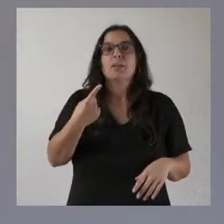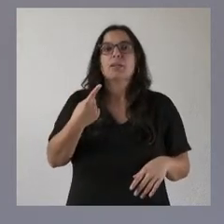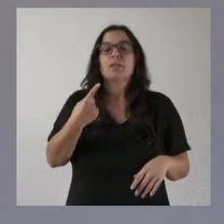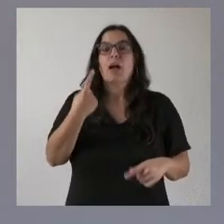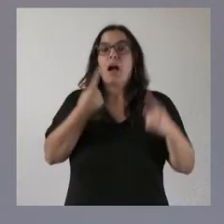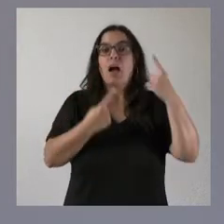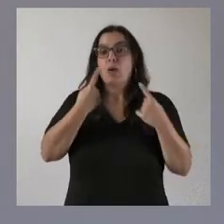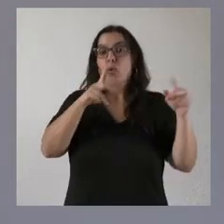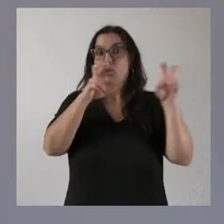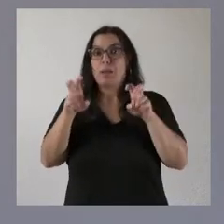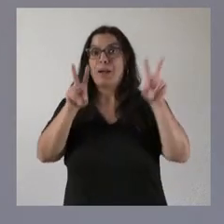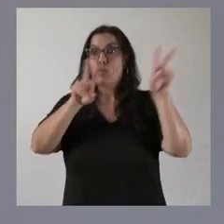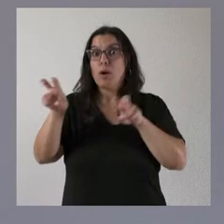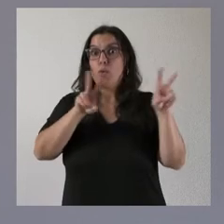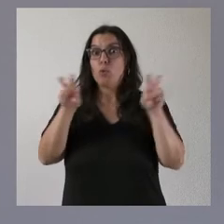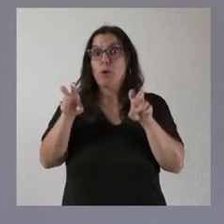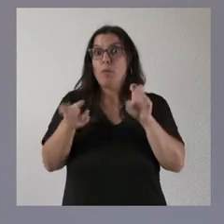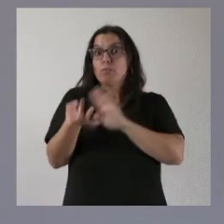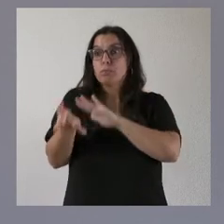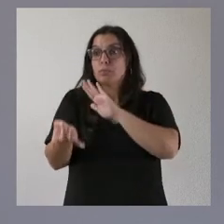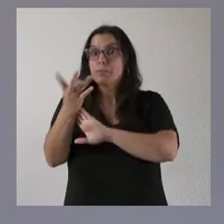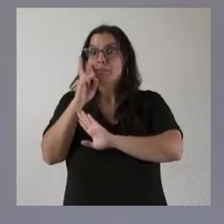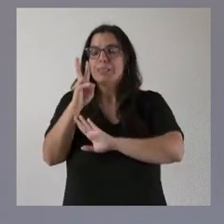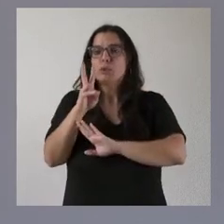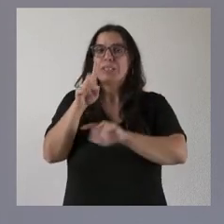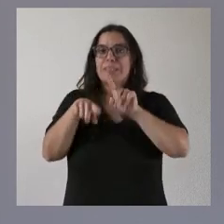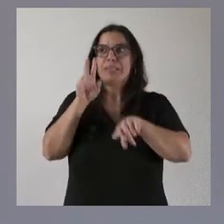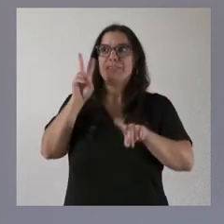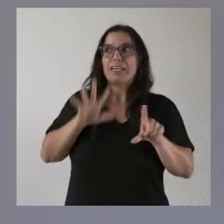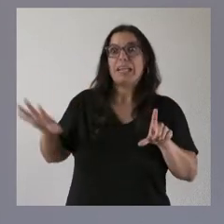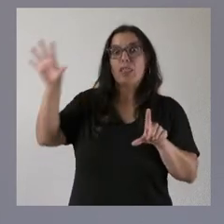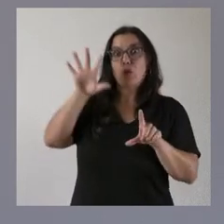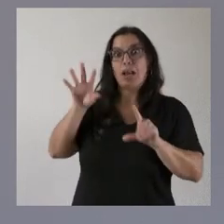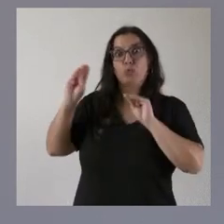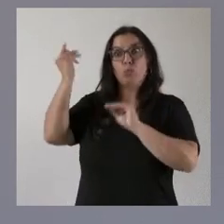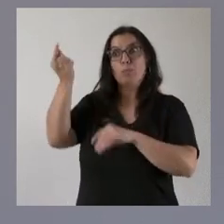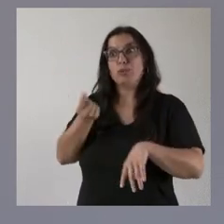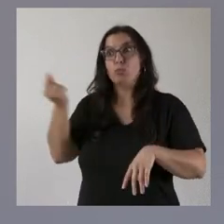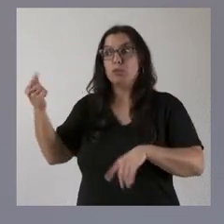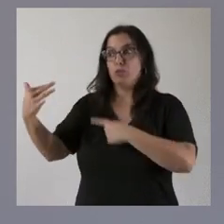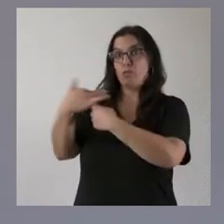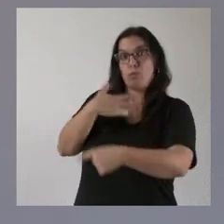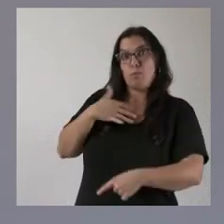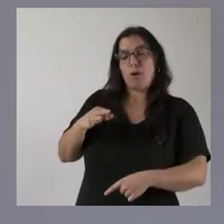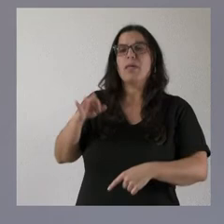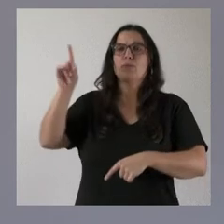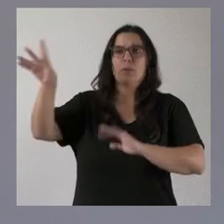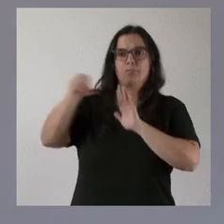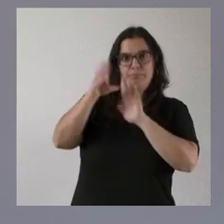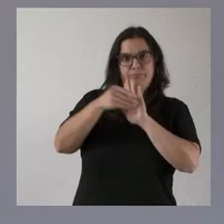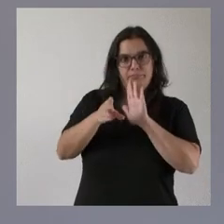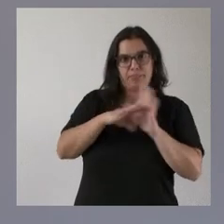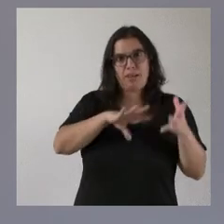algunas cuestiones nuevas que vamos viendo dentro del contexto nacional y que nos pudieran afectar el decreto ley